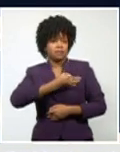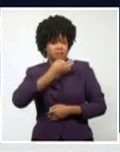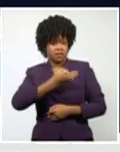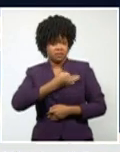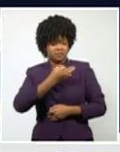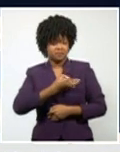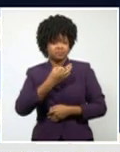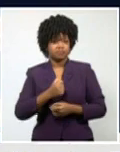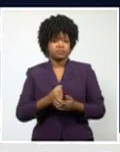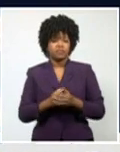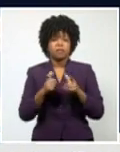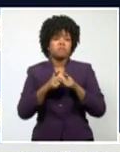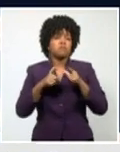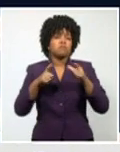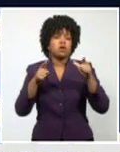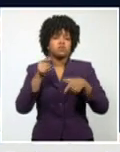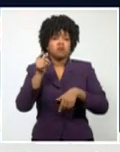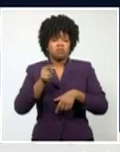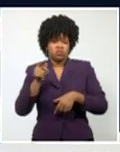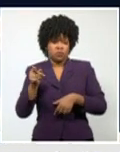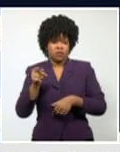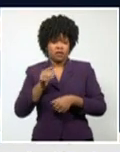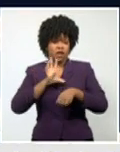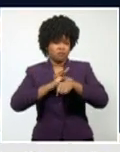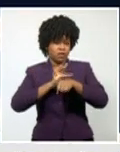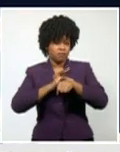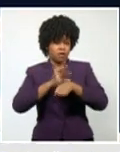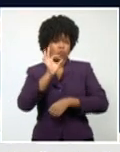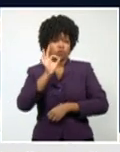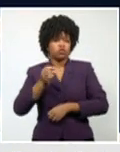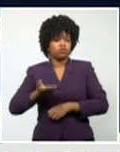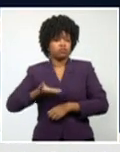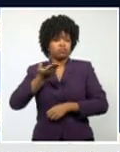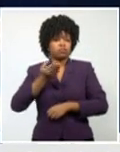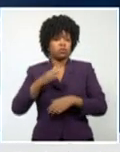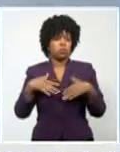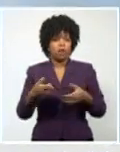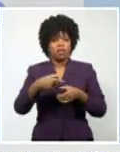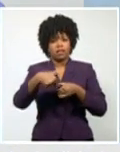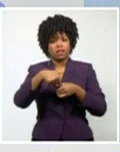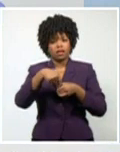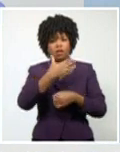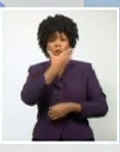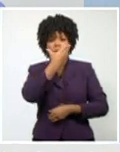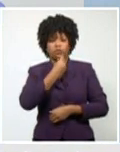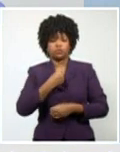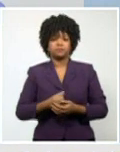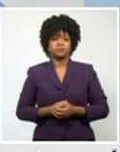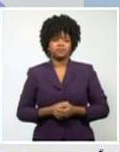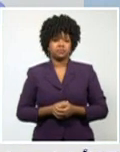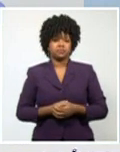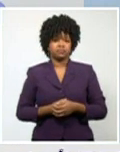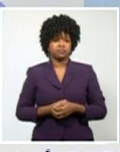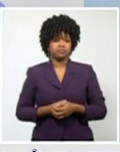pues el mayor porciento o la tasa más elevada es en la Isla de la Juventud. Pero como también comentamos ayer,